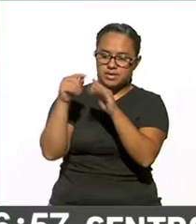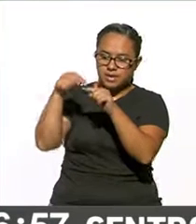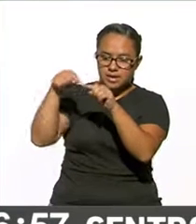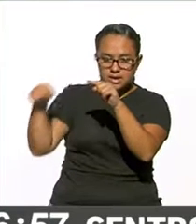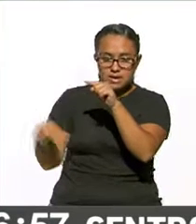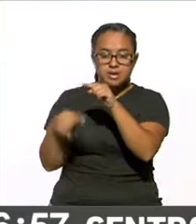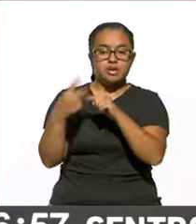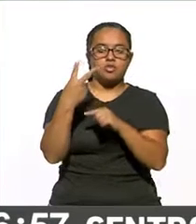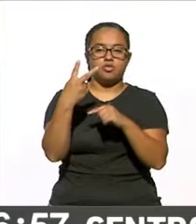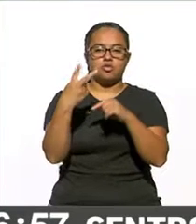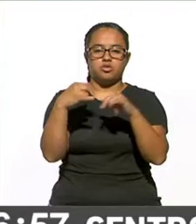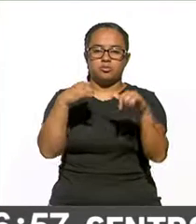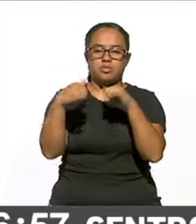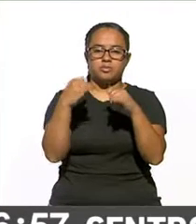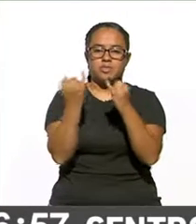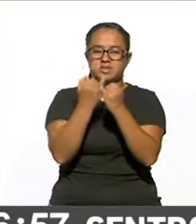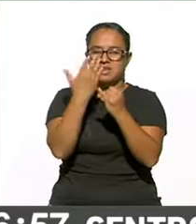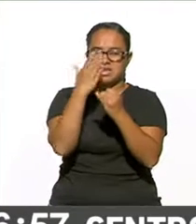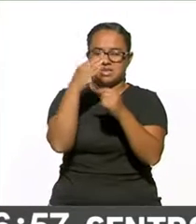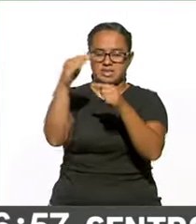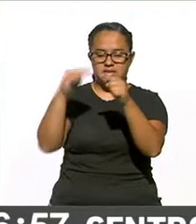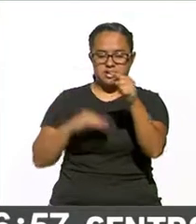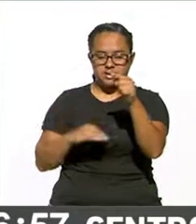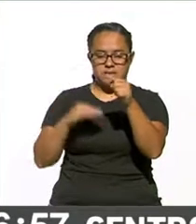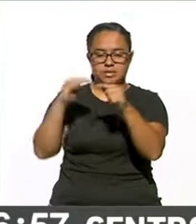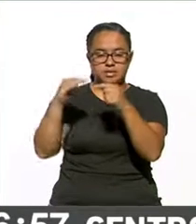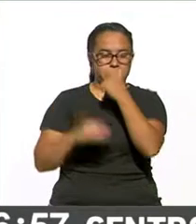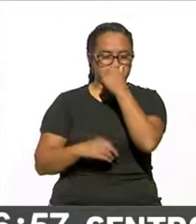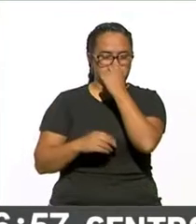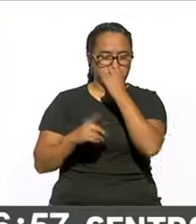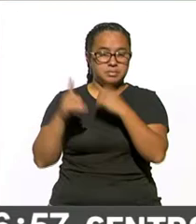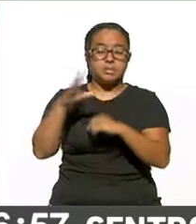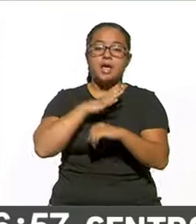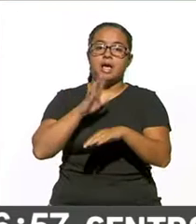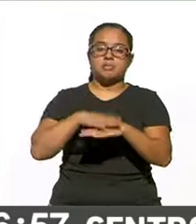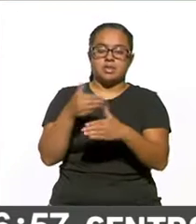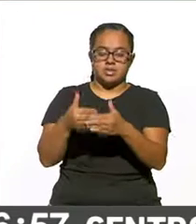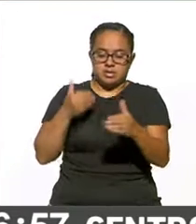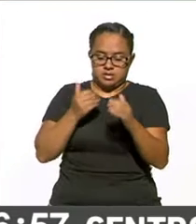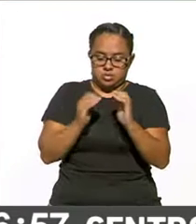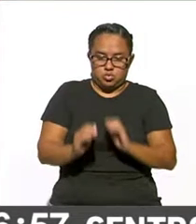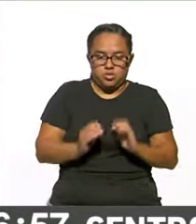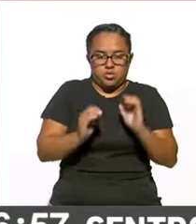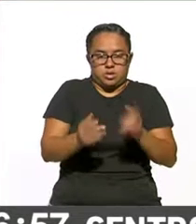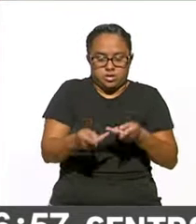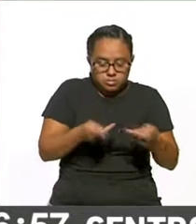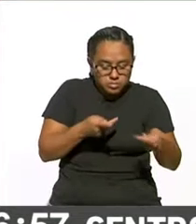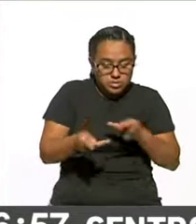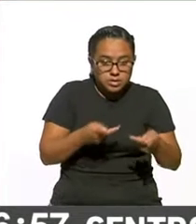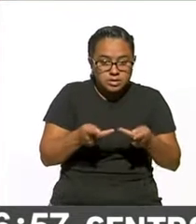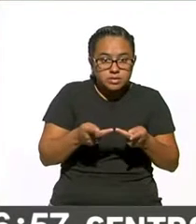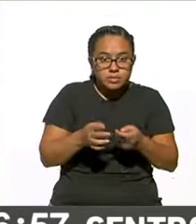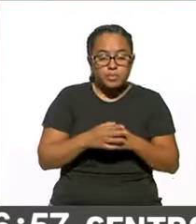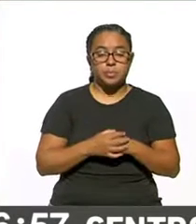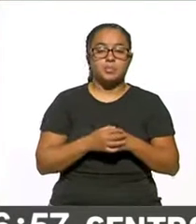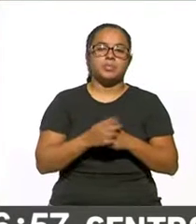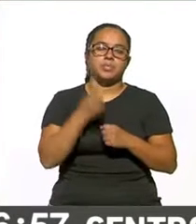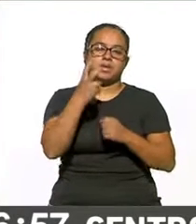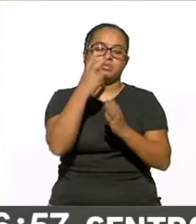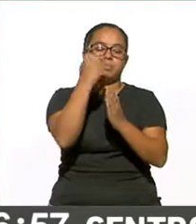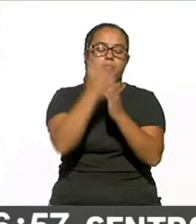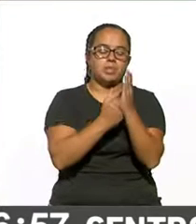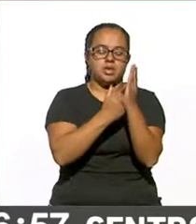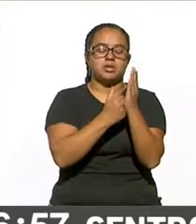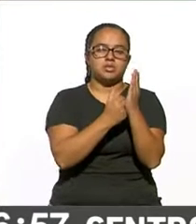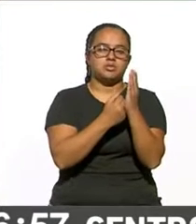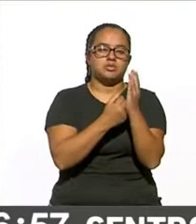dos mapas espejo, donde hay mayor prevención, pues obviamente hay un menor